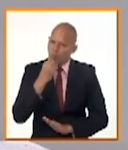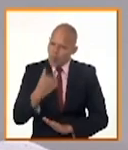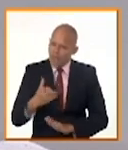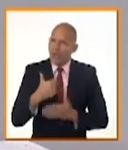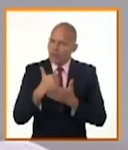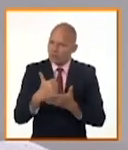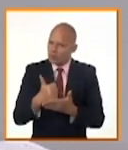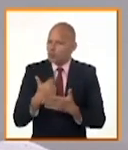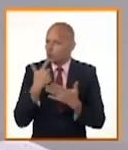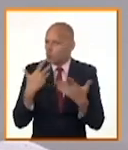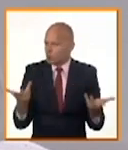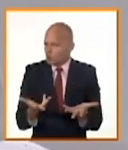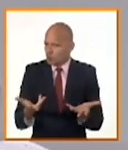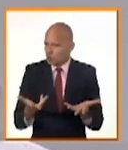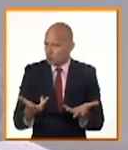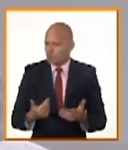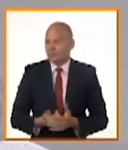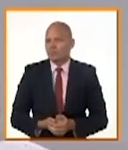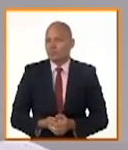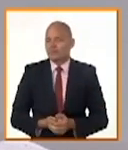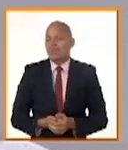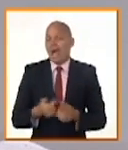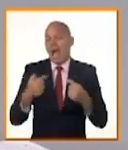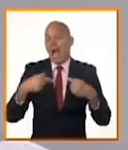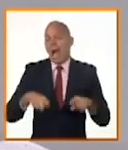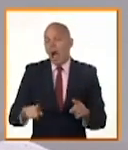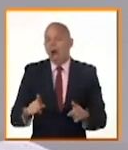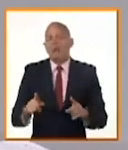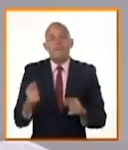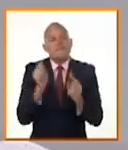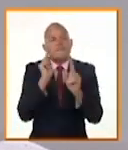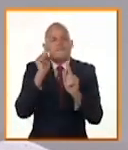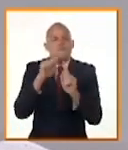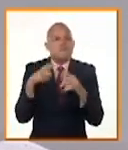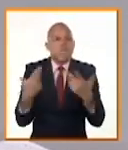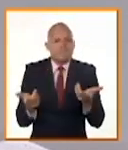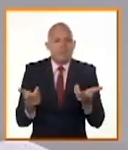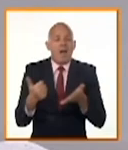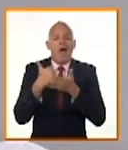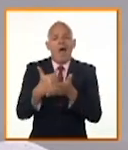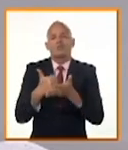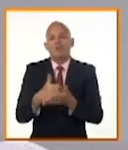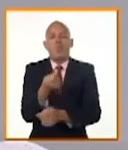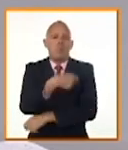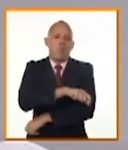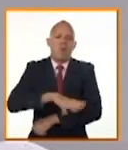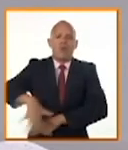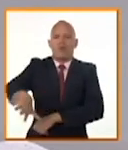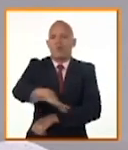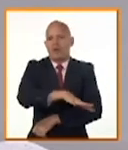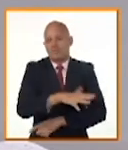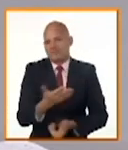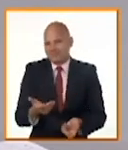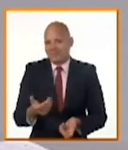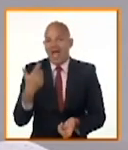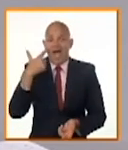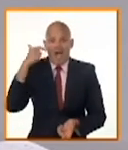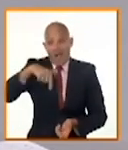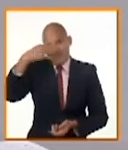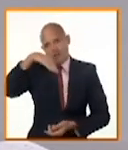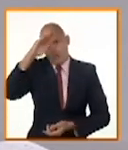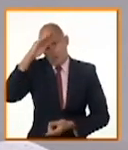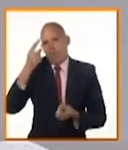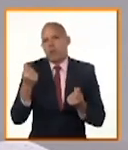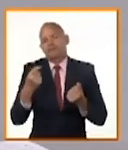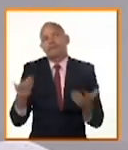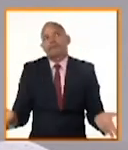de una forma gradual para que sea la población la beneficiar a esto y a finales de economía estamos pensando como país Estamos pensando